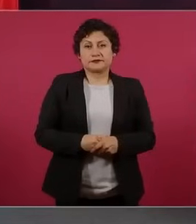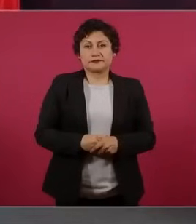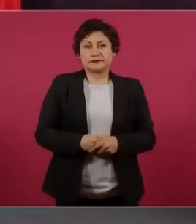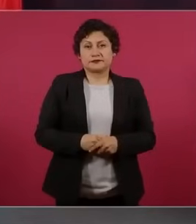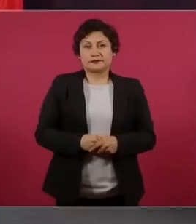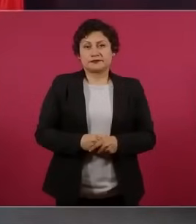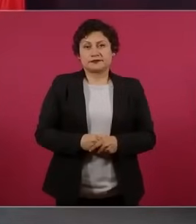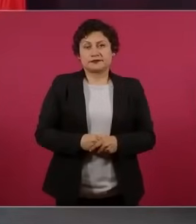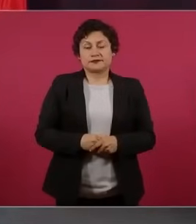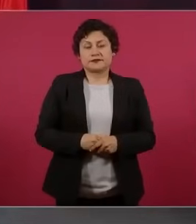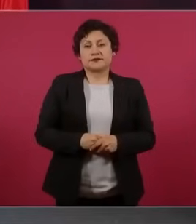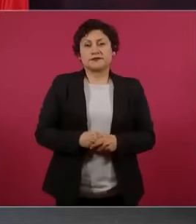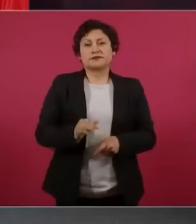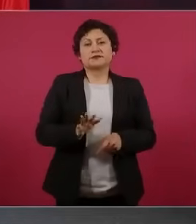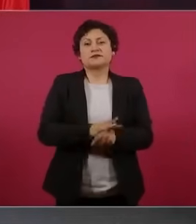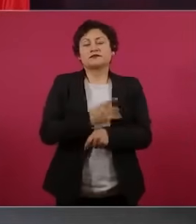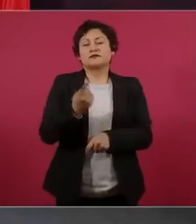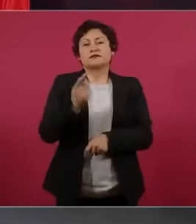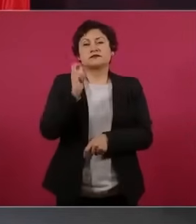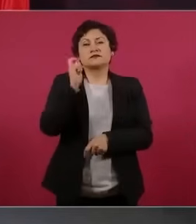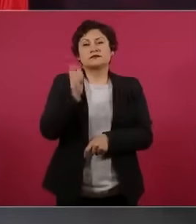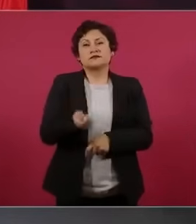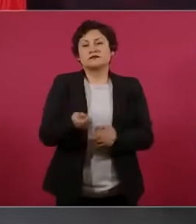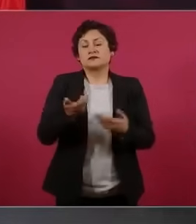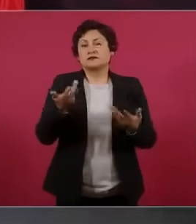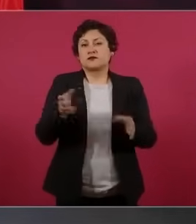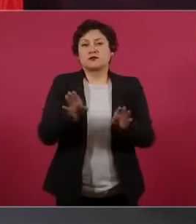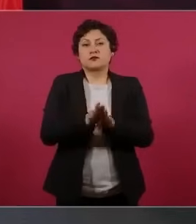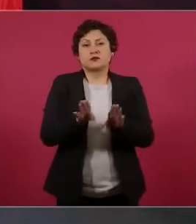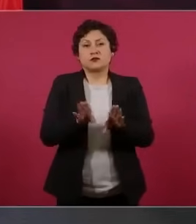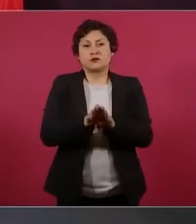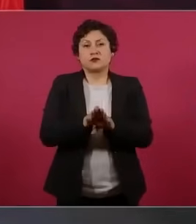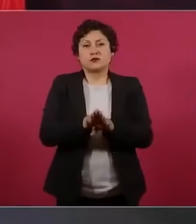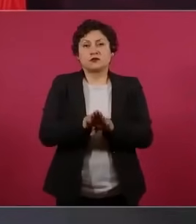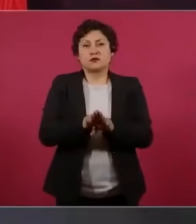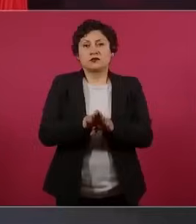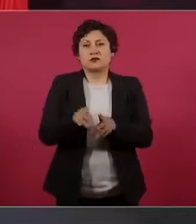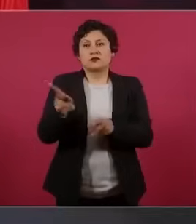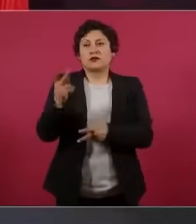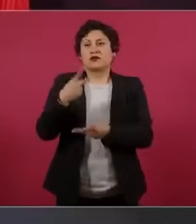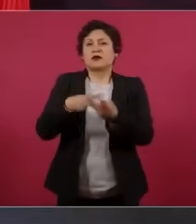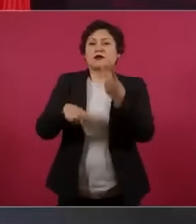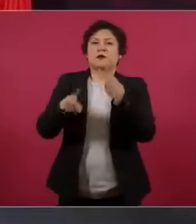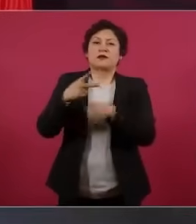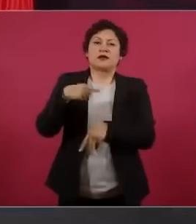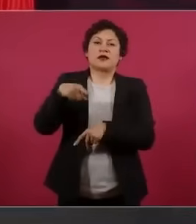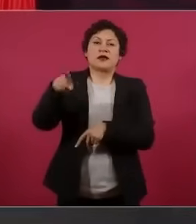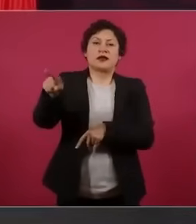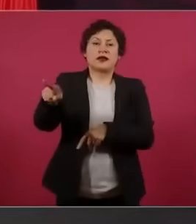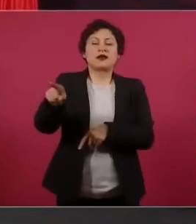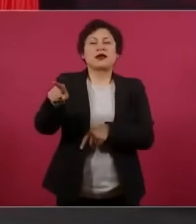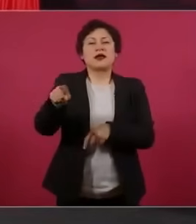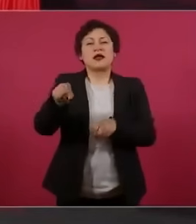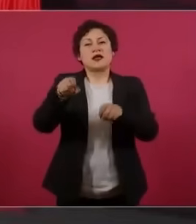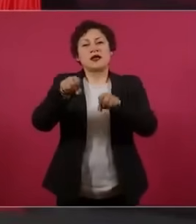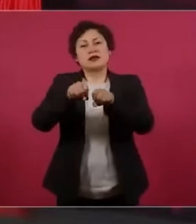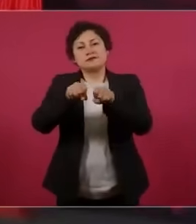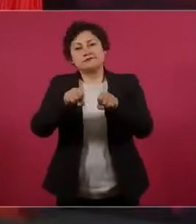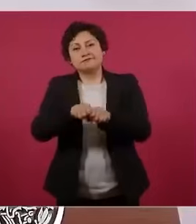van a llevar a cabo golpes de Estado, los del Poder Judicial junto con la mafia del poder.